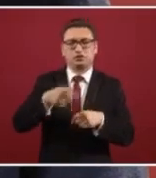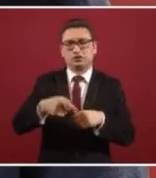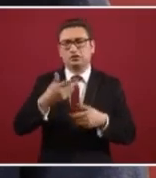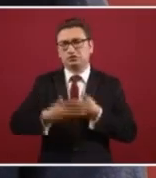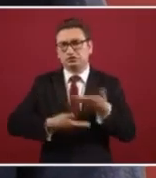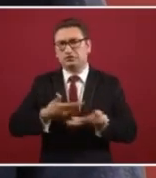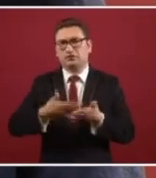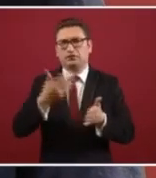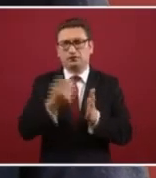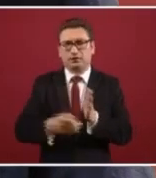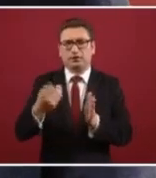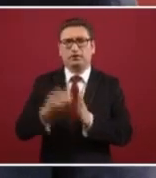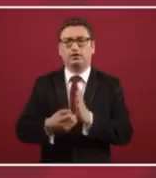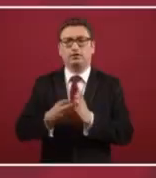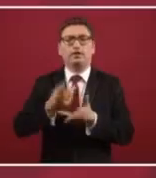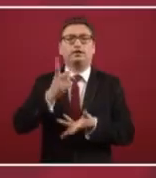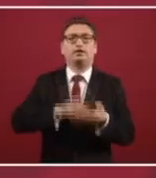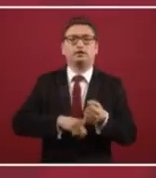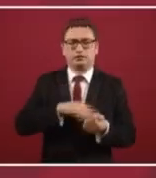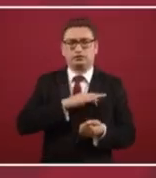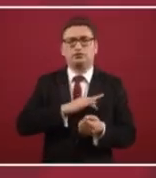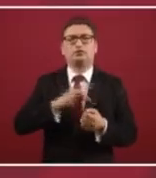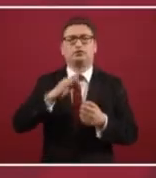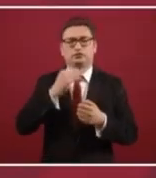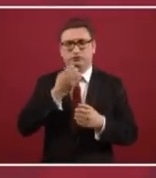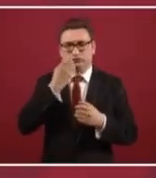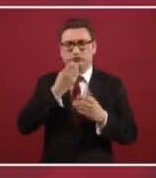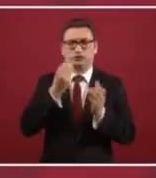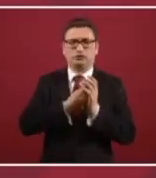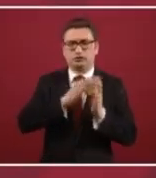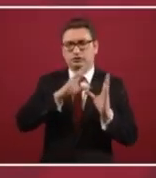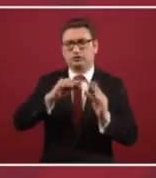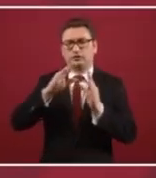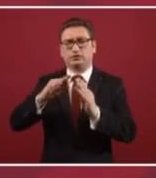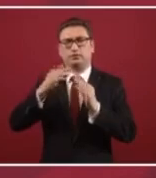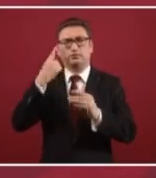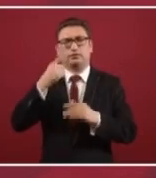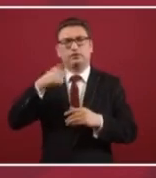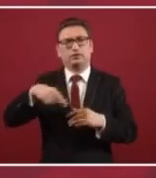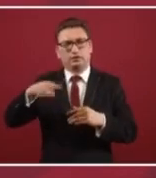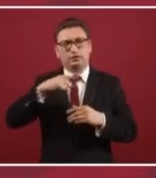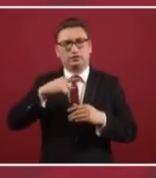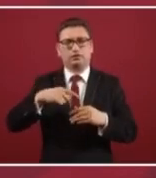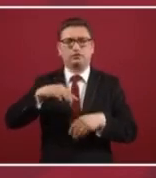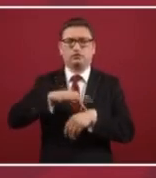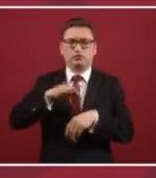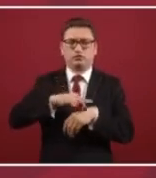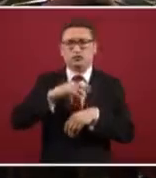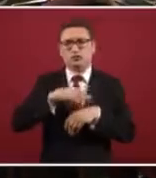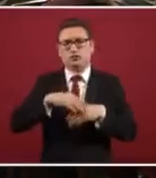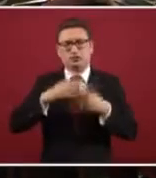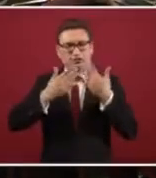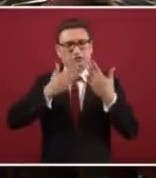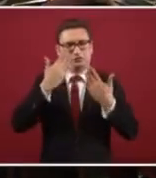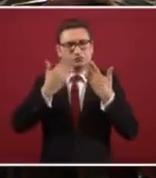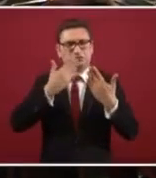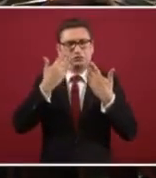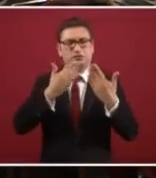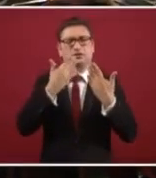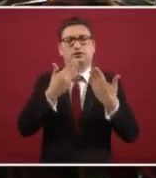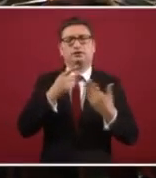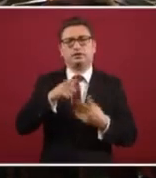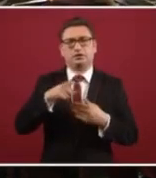tiempo de escuelas para la capacitación para la formación de los médicos comentó que se buscará